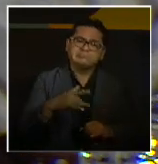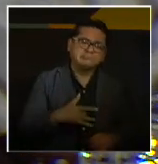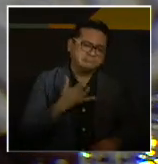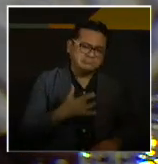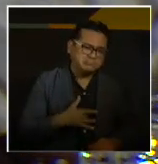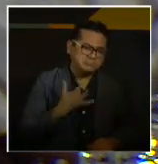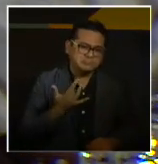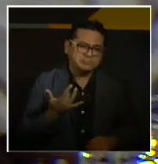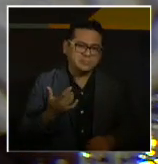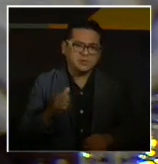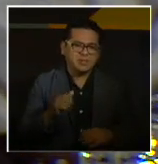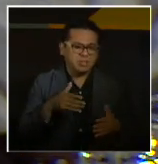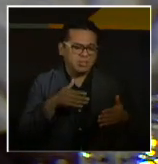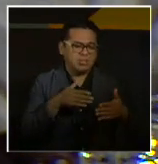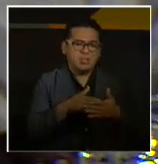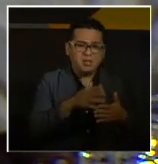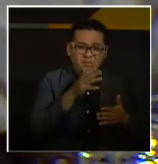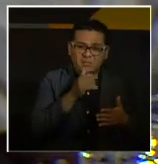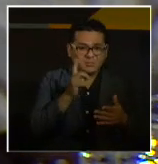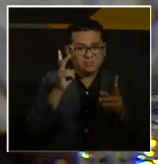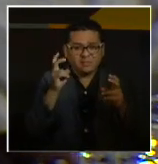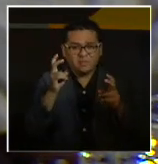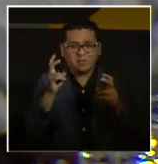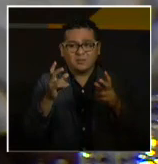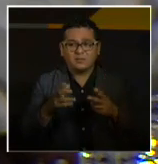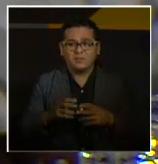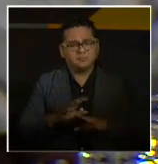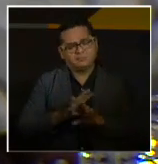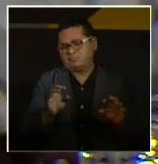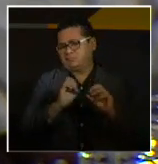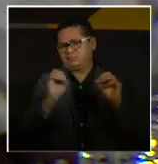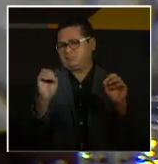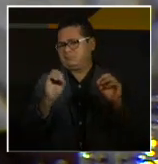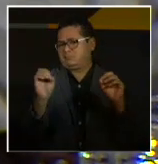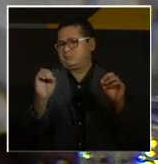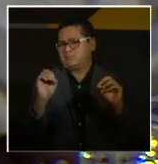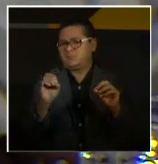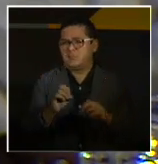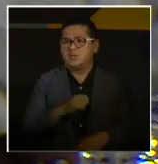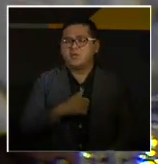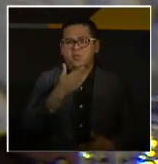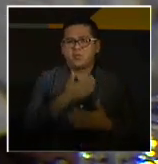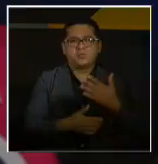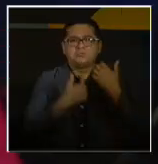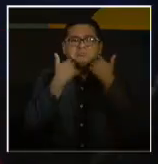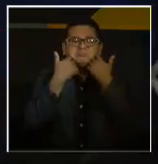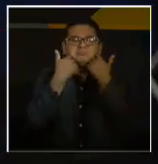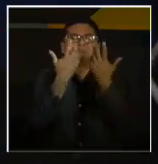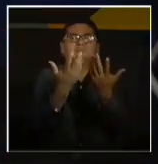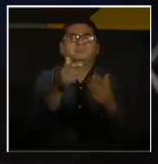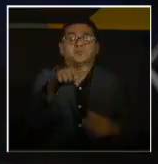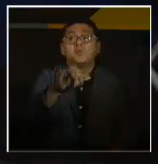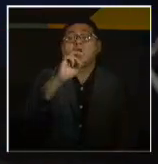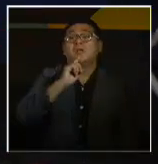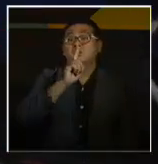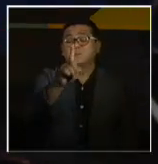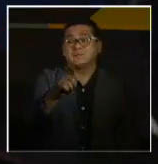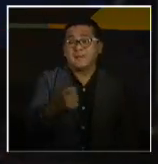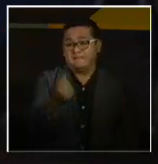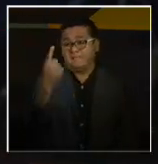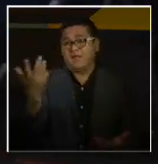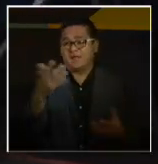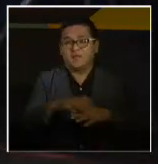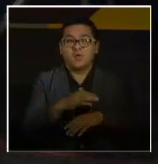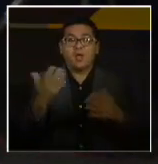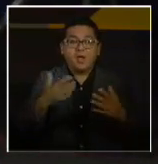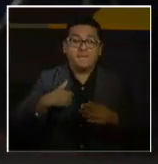sentido algún obstáculo para alguno de estos temas? No veo ningún obstáculo, yo cuento con la voluntad. Quiero decirles que la primera acción